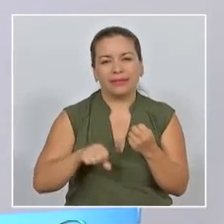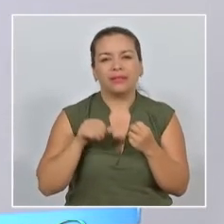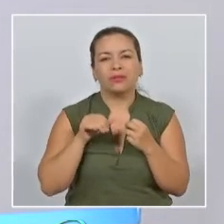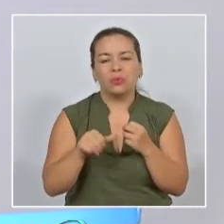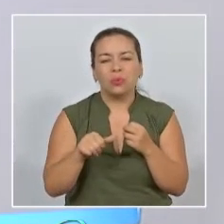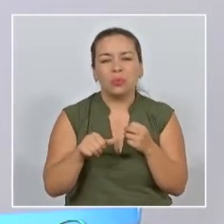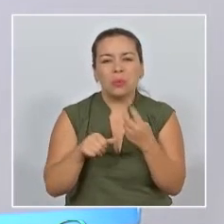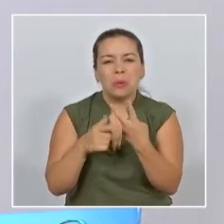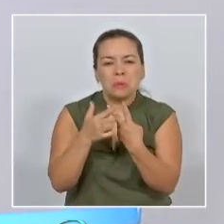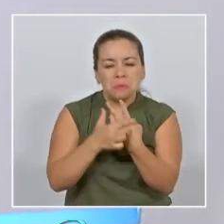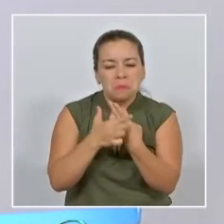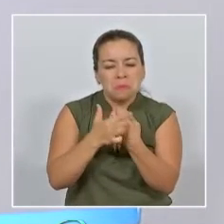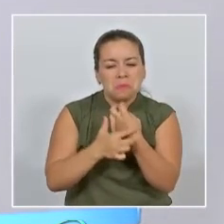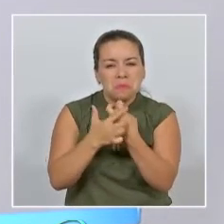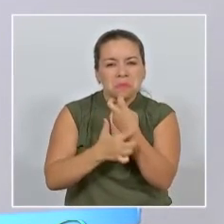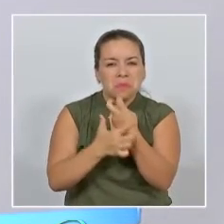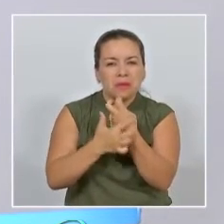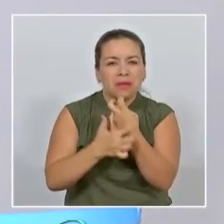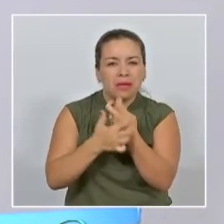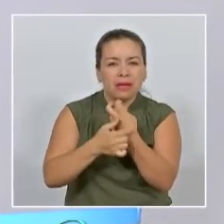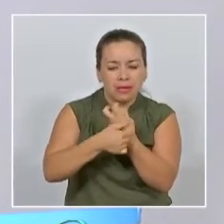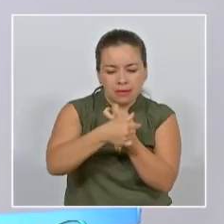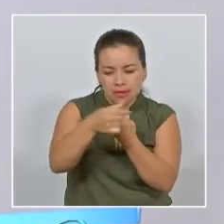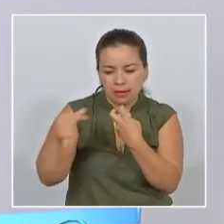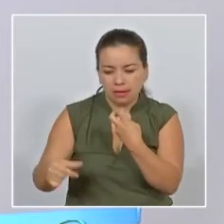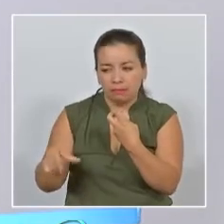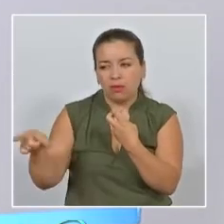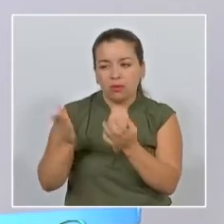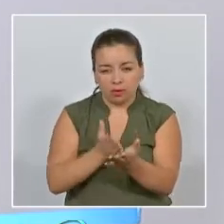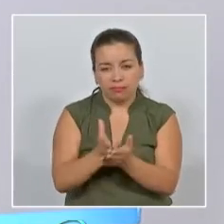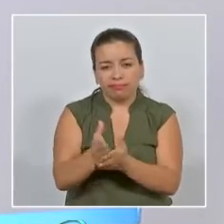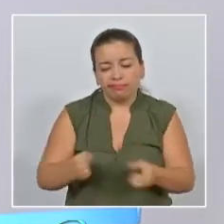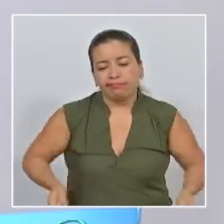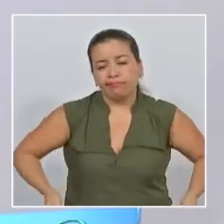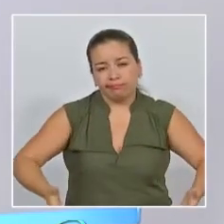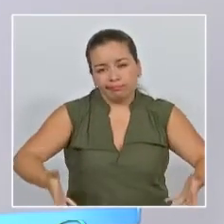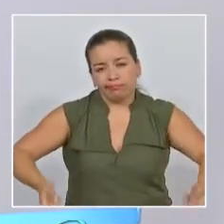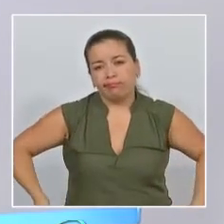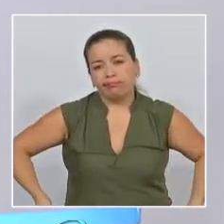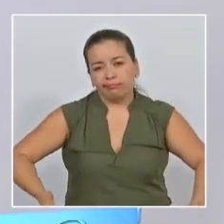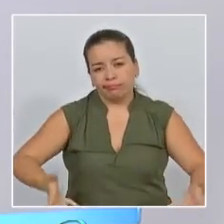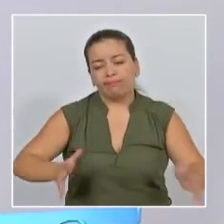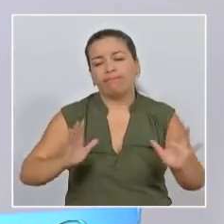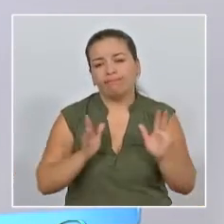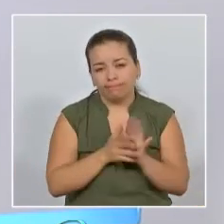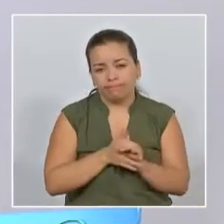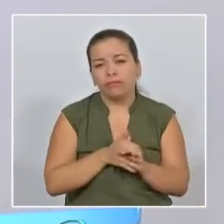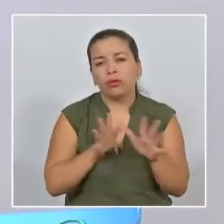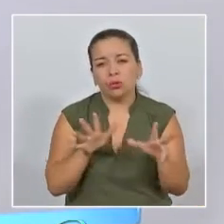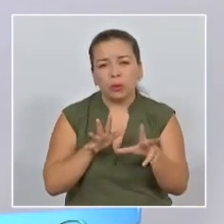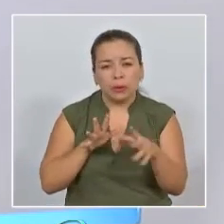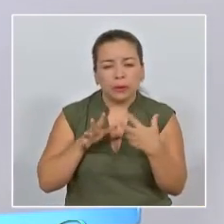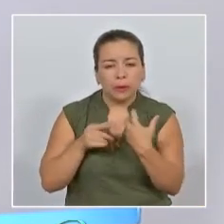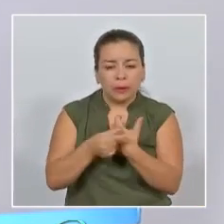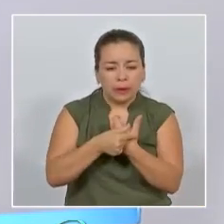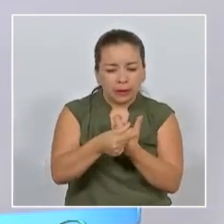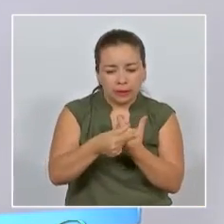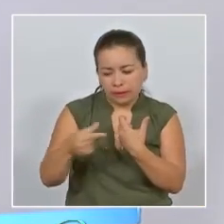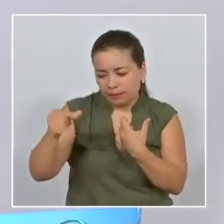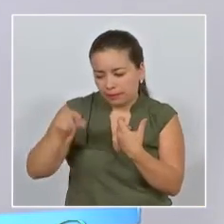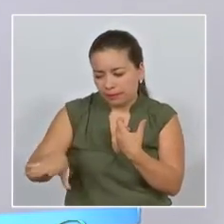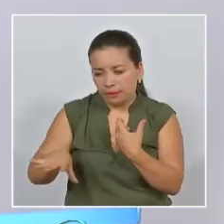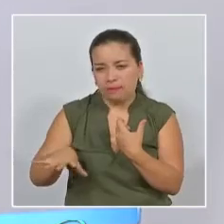infeccioso, pero continuará en su silla de ruedas. Es decir, es un proceso invasivo tratando de quitar esa